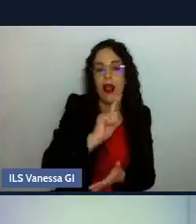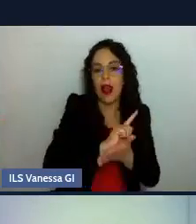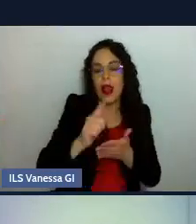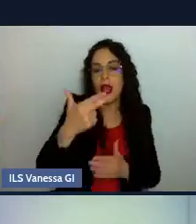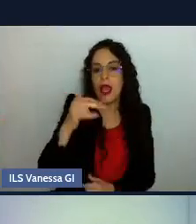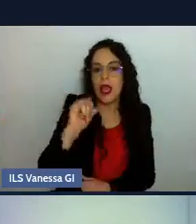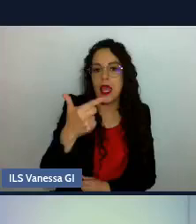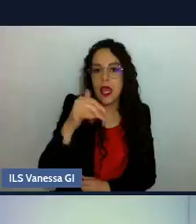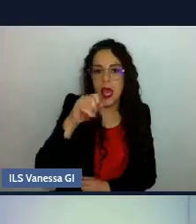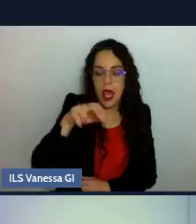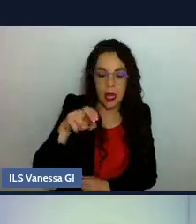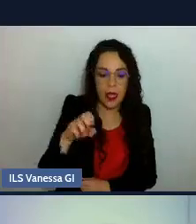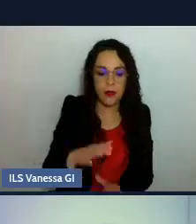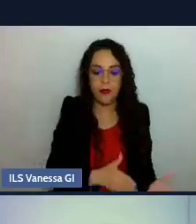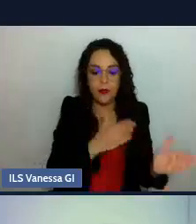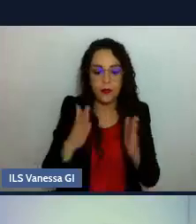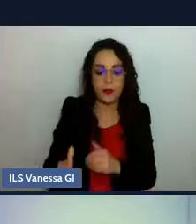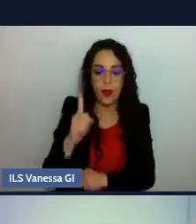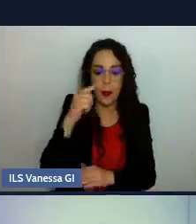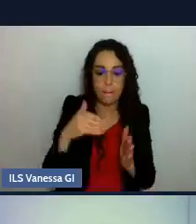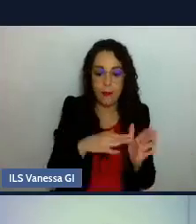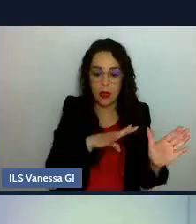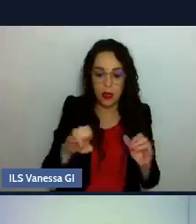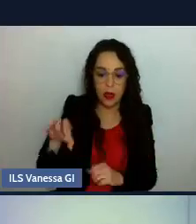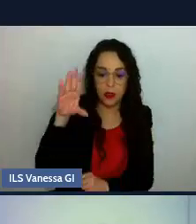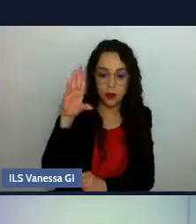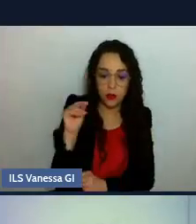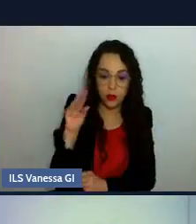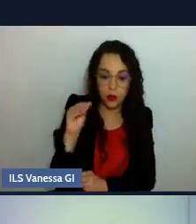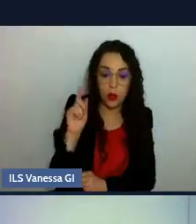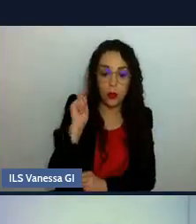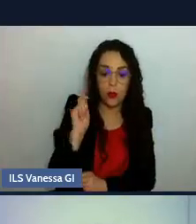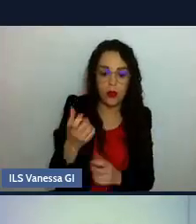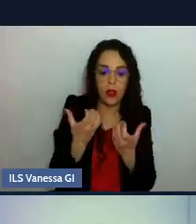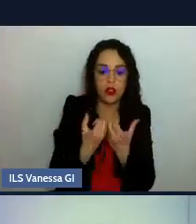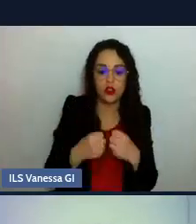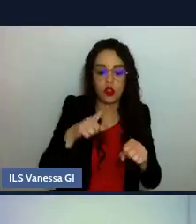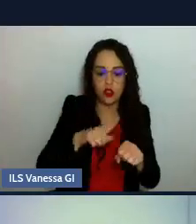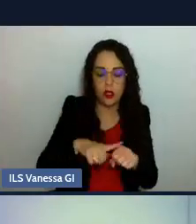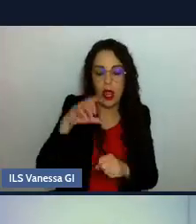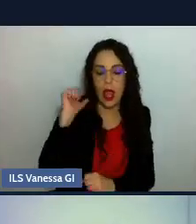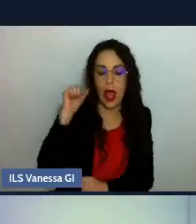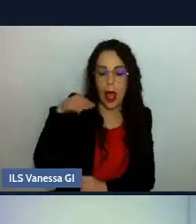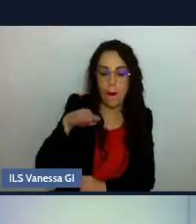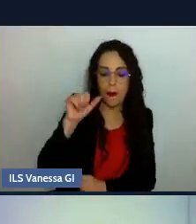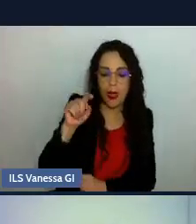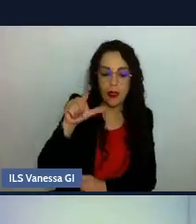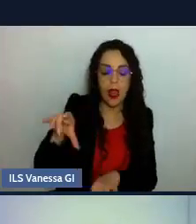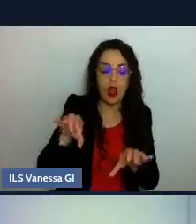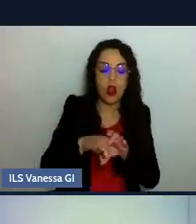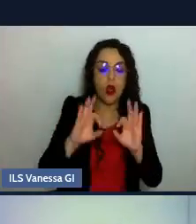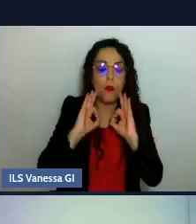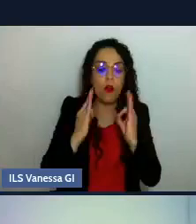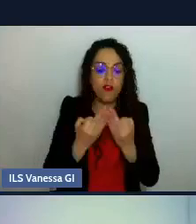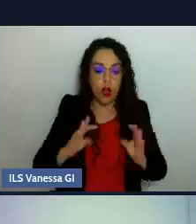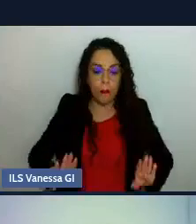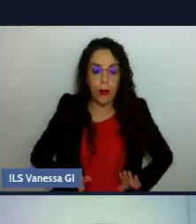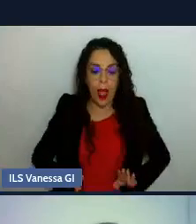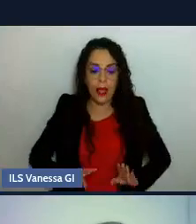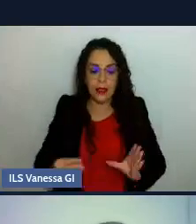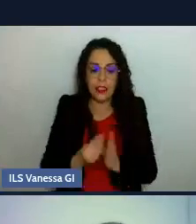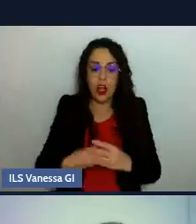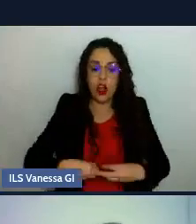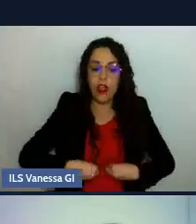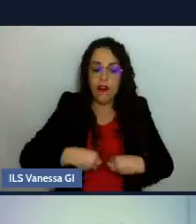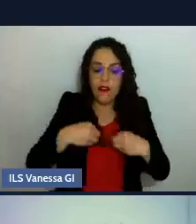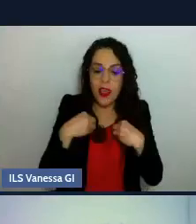las dimensiones social, ambiental, estilos de vida y se plantea por primera vez que el